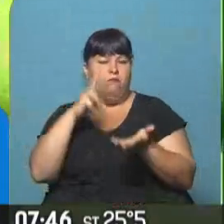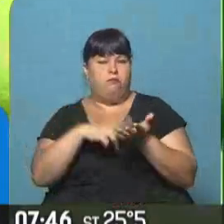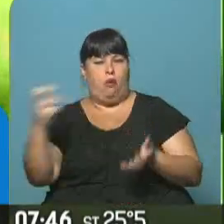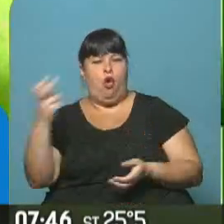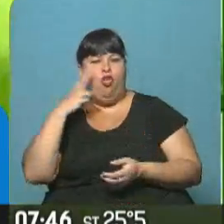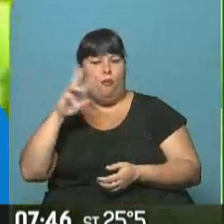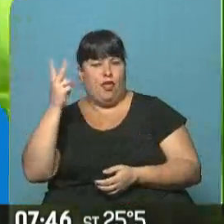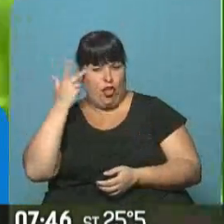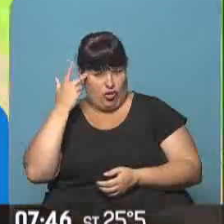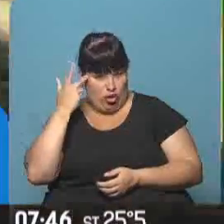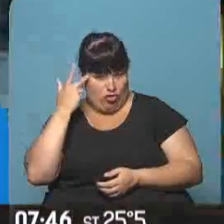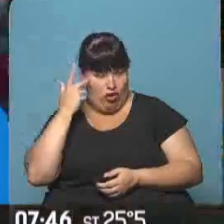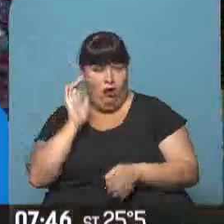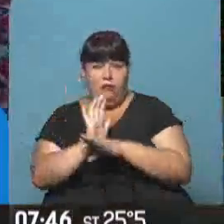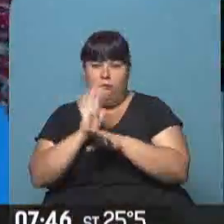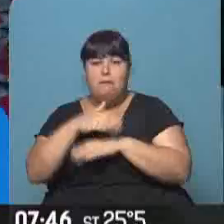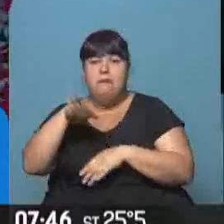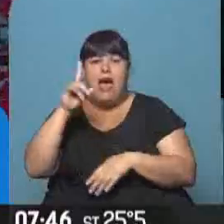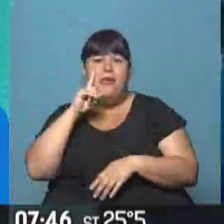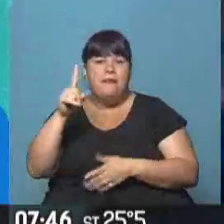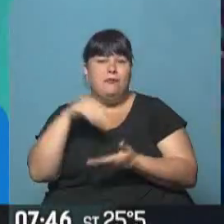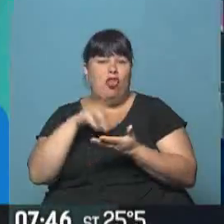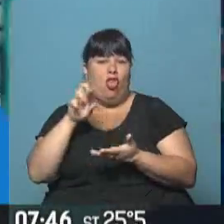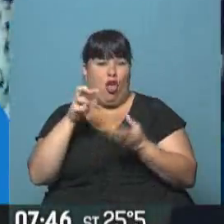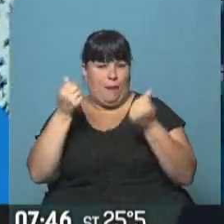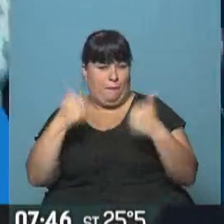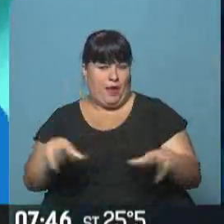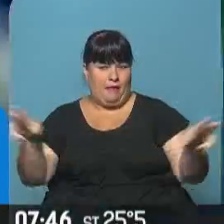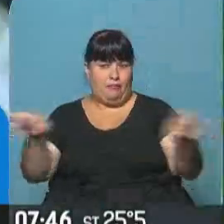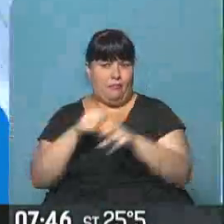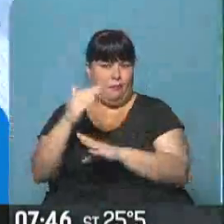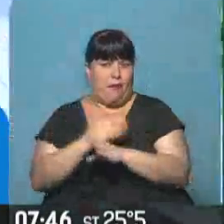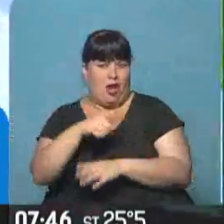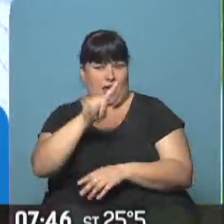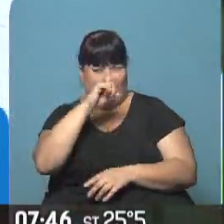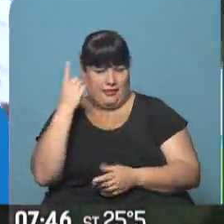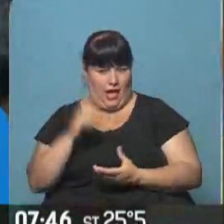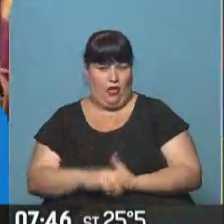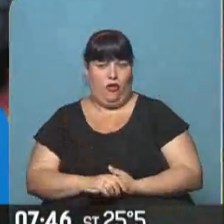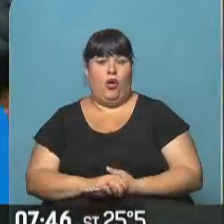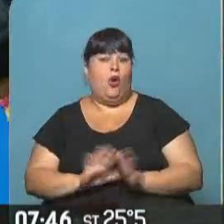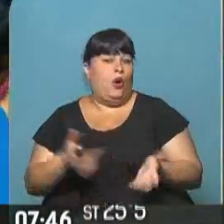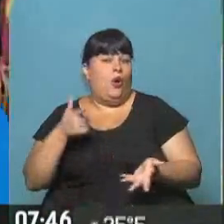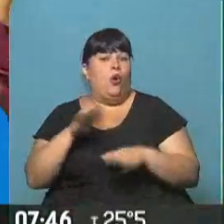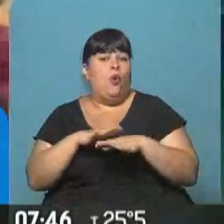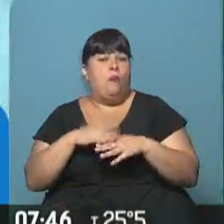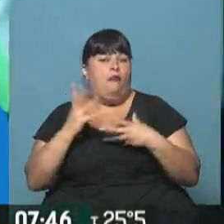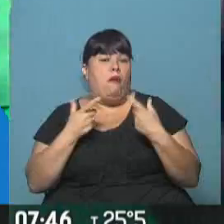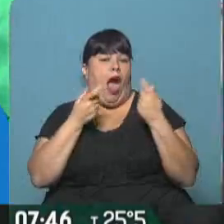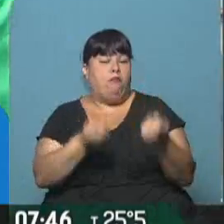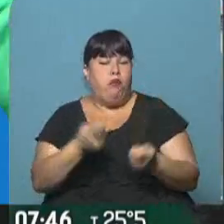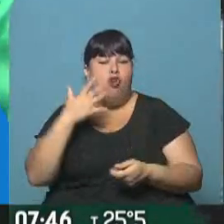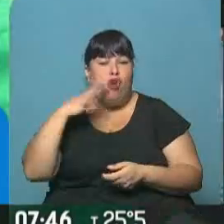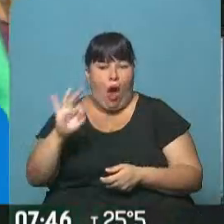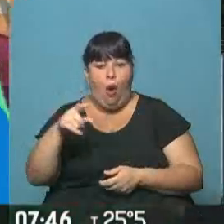el 2018, lo que equivale a más de 1.000 millones de dólares menos de recaudación para el Estado. Bueno, tiene que ver con un acto de solidaridad con